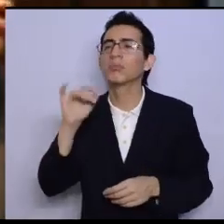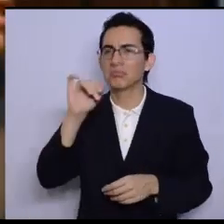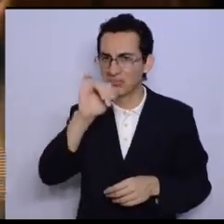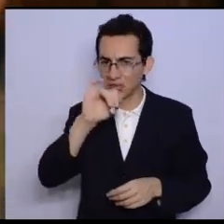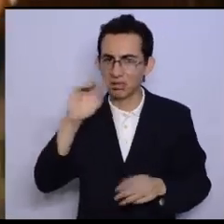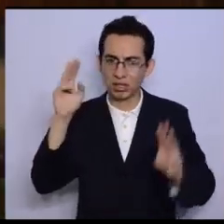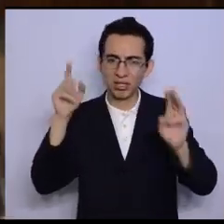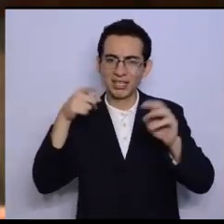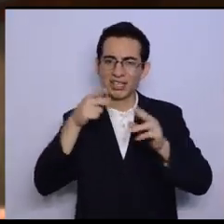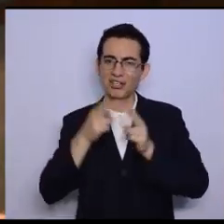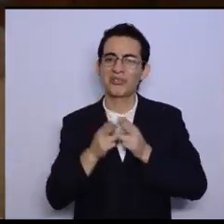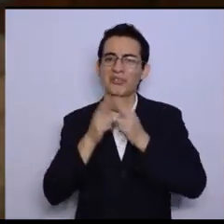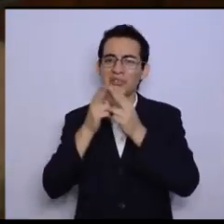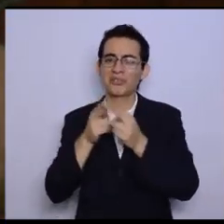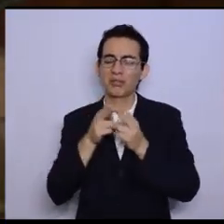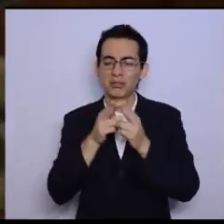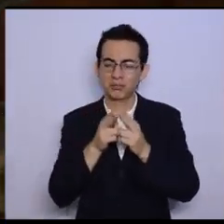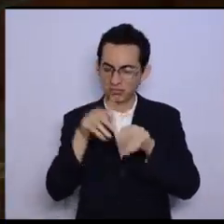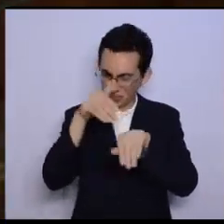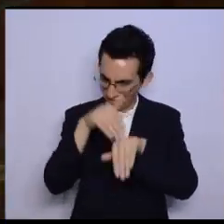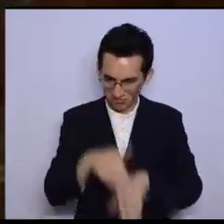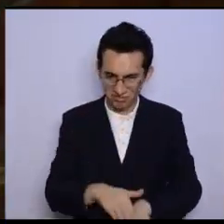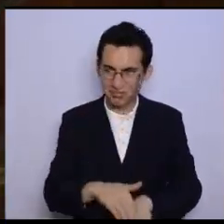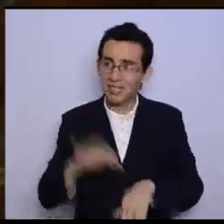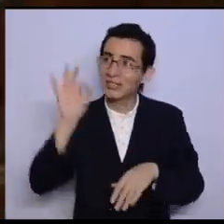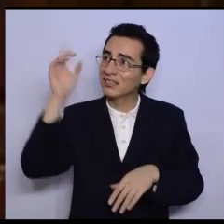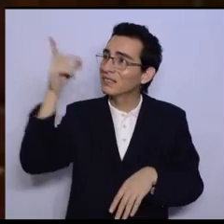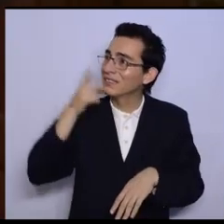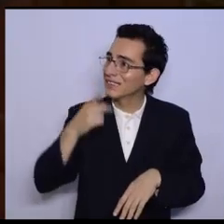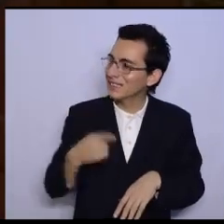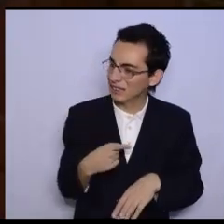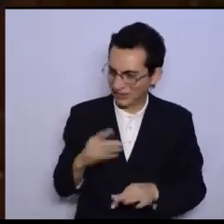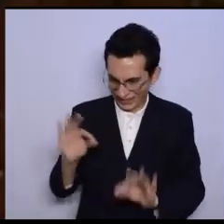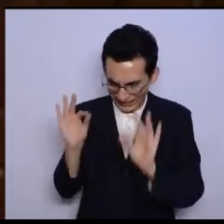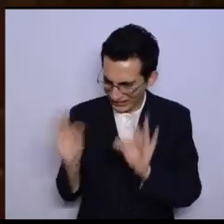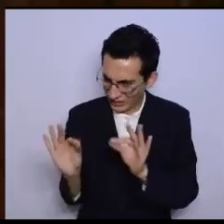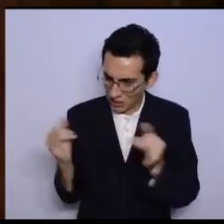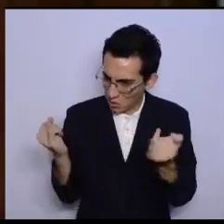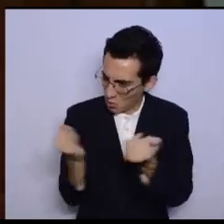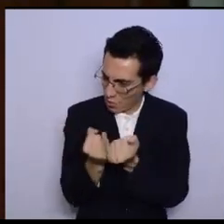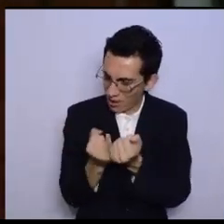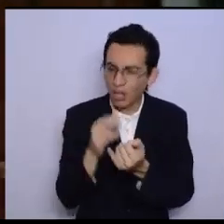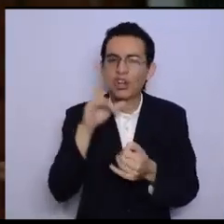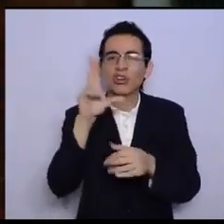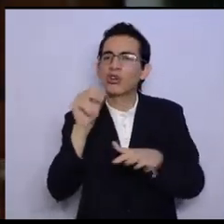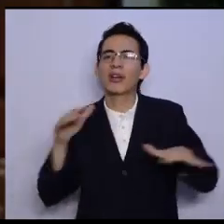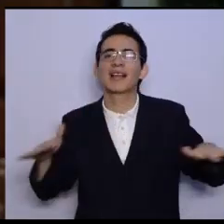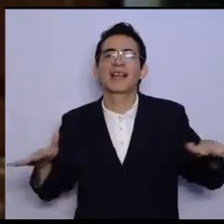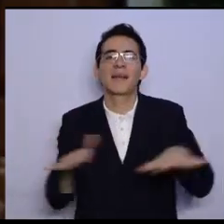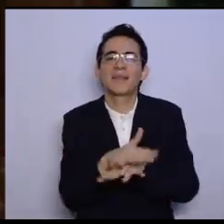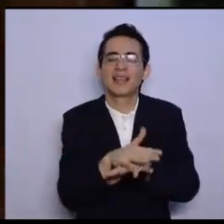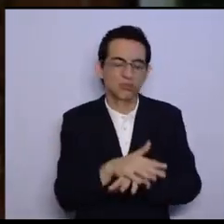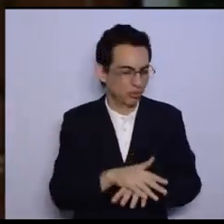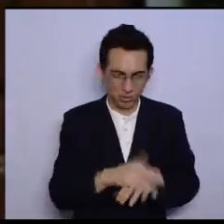hizo tal como Jehová Dios le dijo que lo hiciera. Eso es ser maleable.